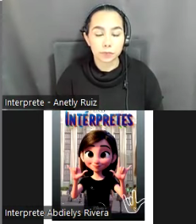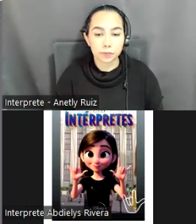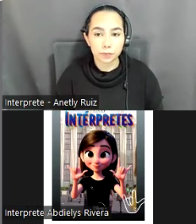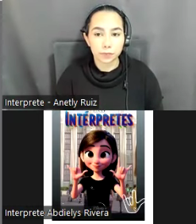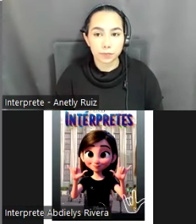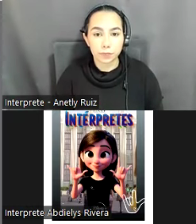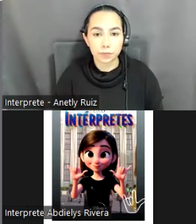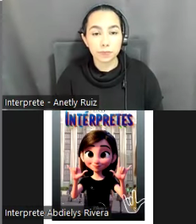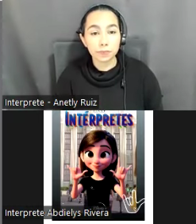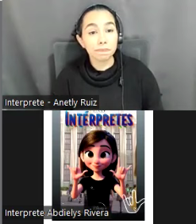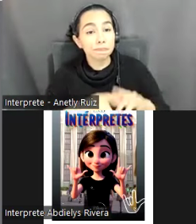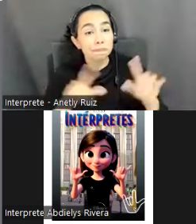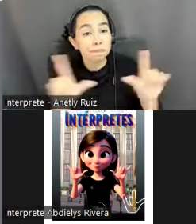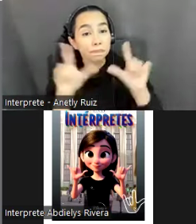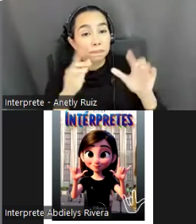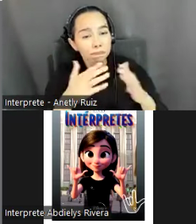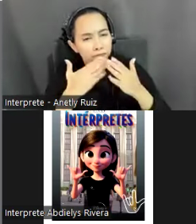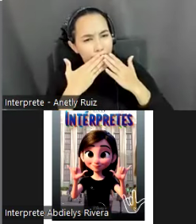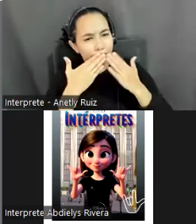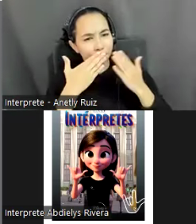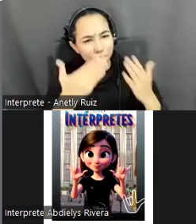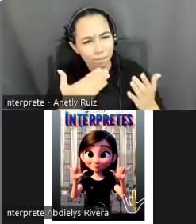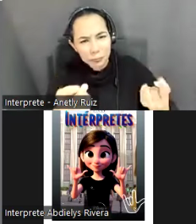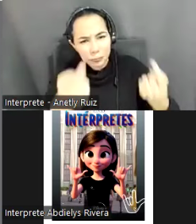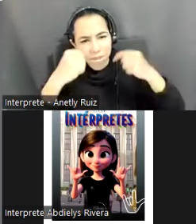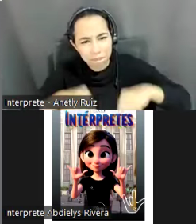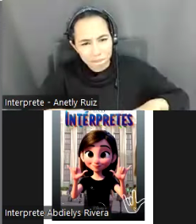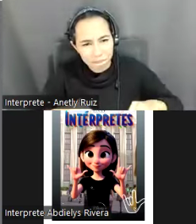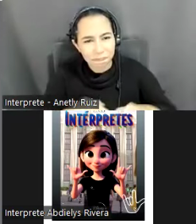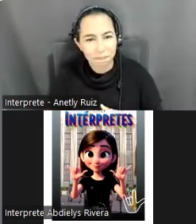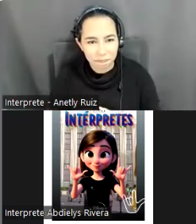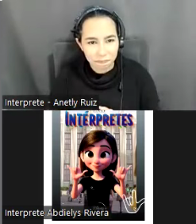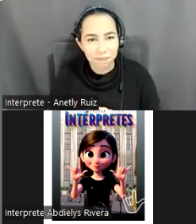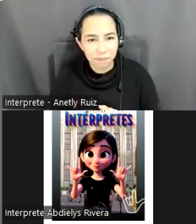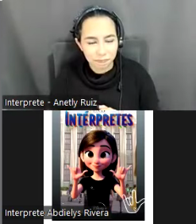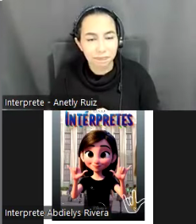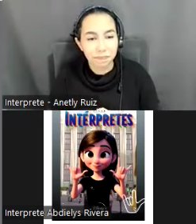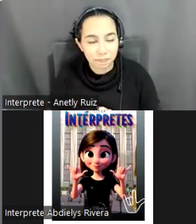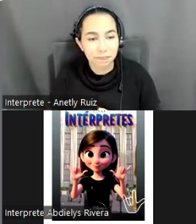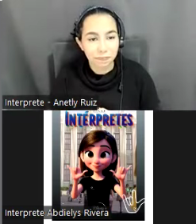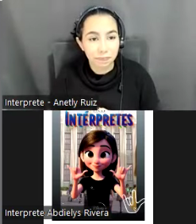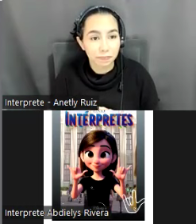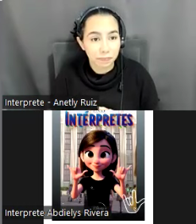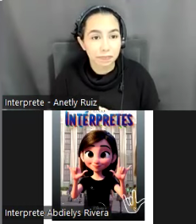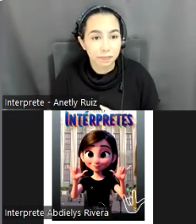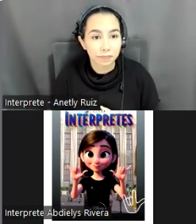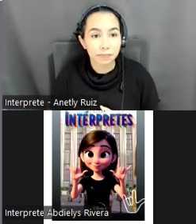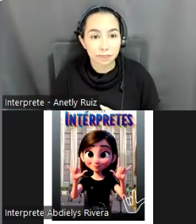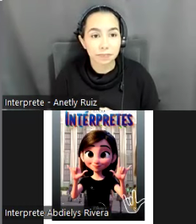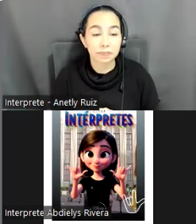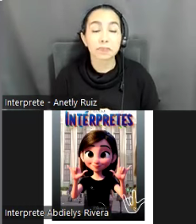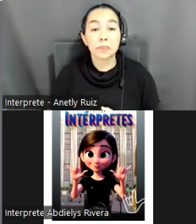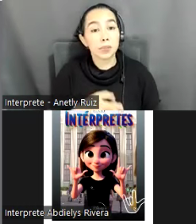Licenciada, muchas gracias por acompañarnos durante la tarde de hoy. Consideramos que la información que compartió con nosotros es